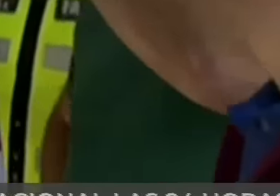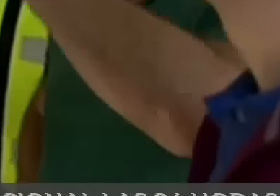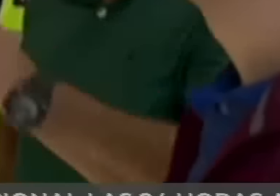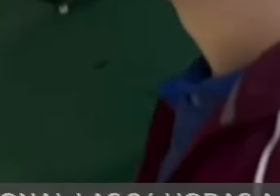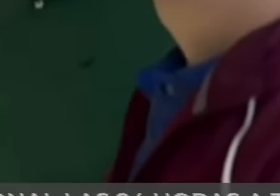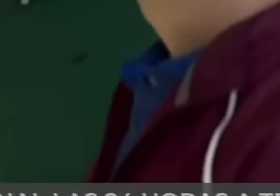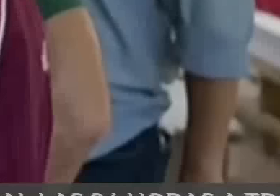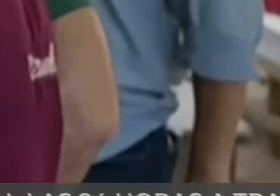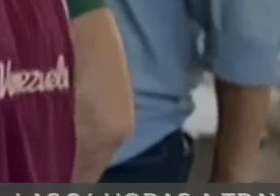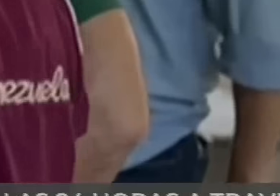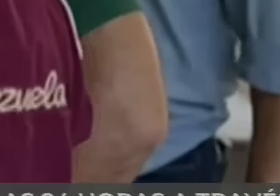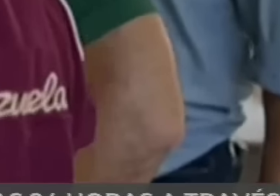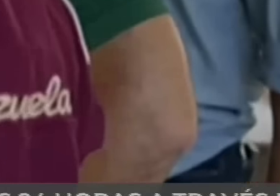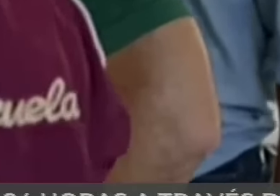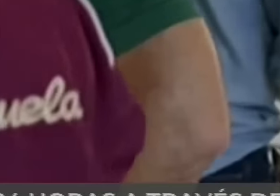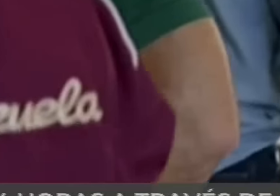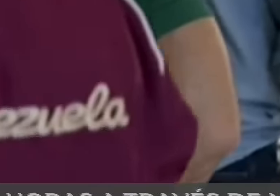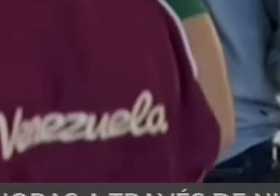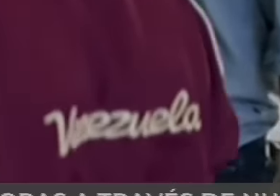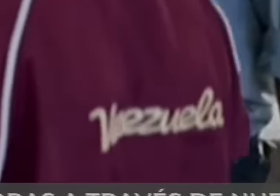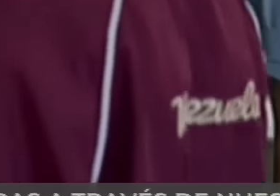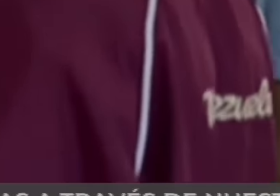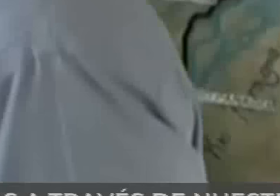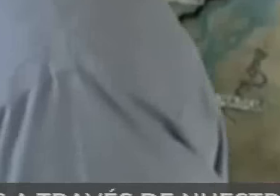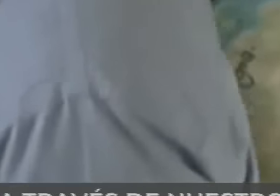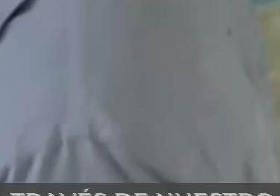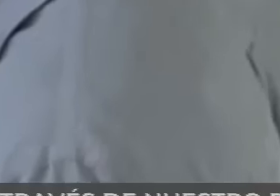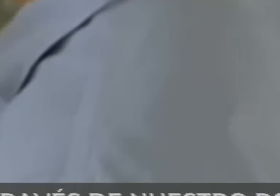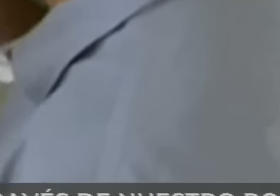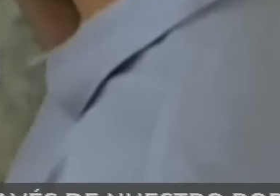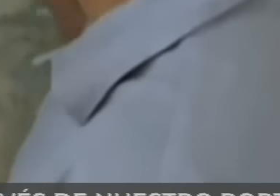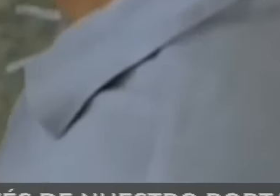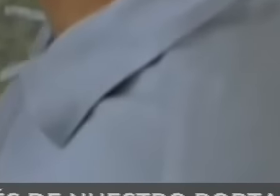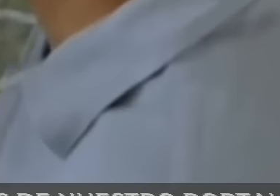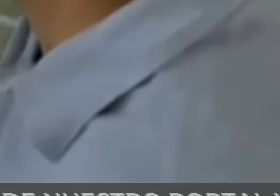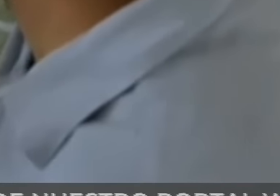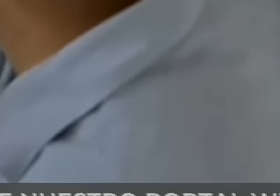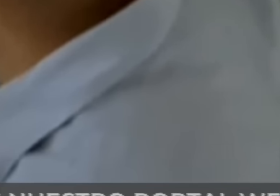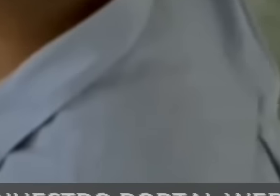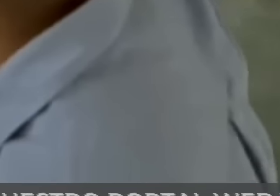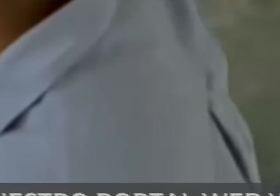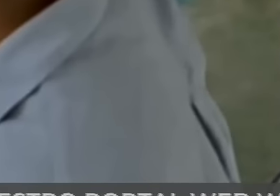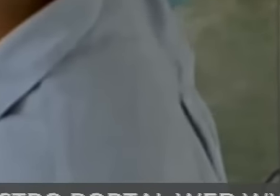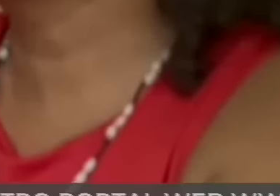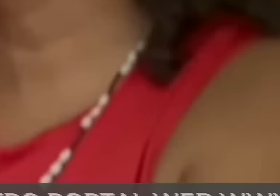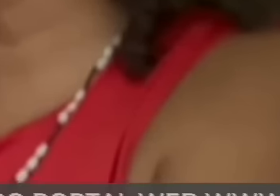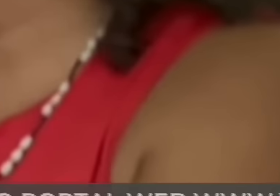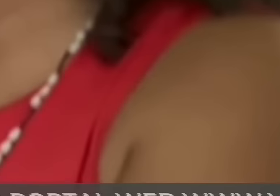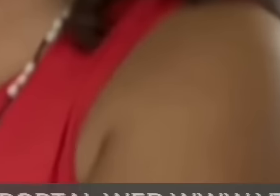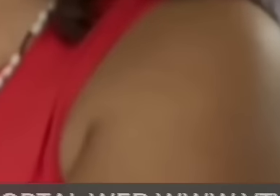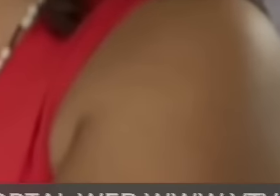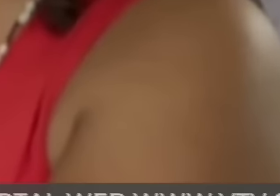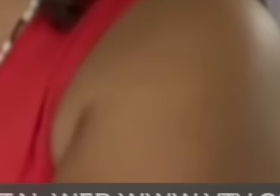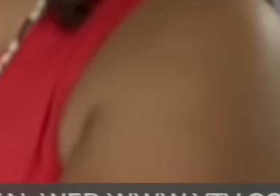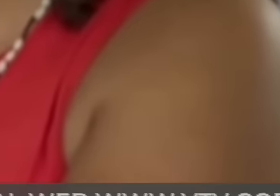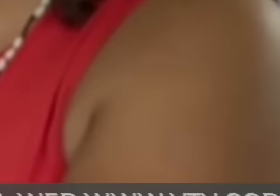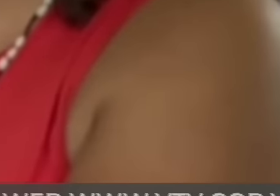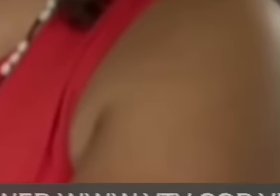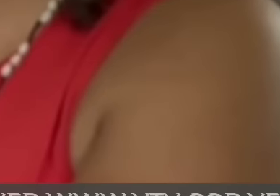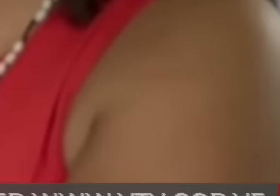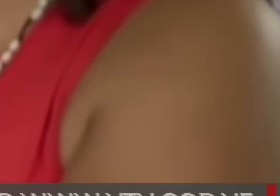Bueno, presidente Maduro, aquí estamos cumpliendo su orden, muy contento porque los compañeros del